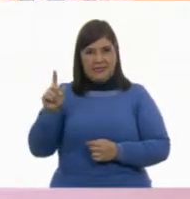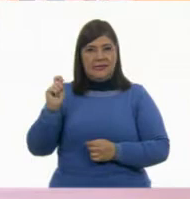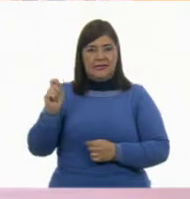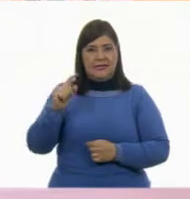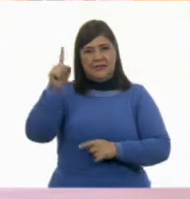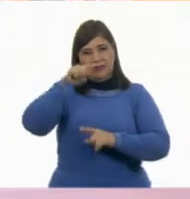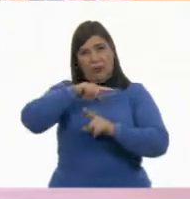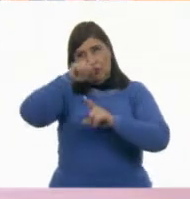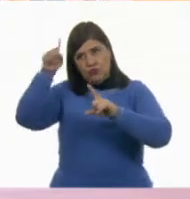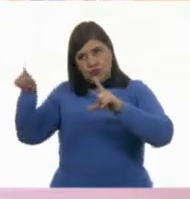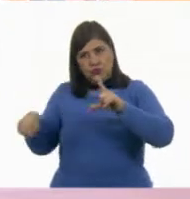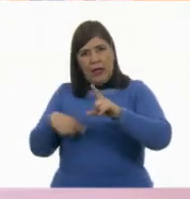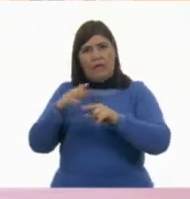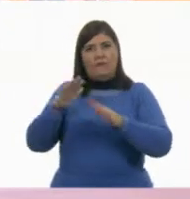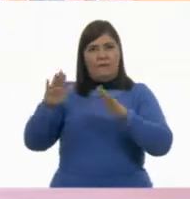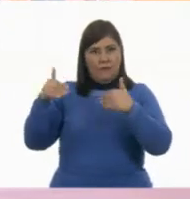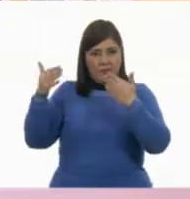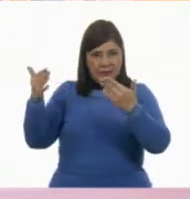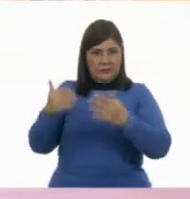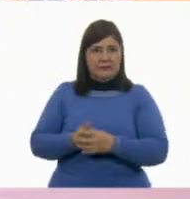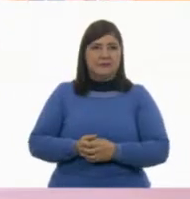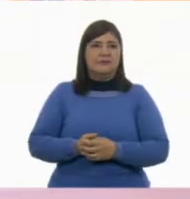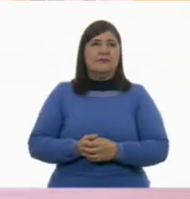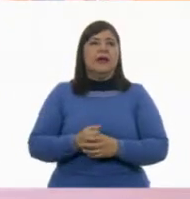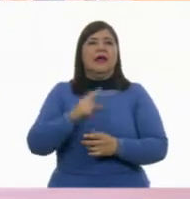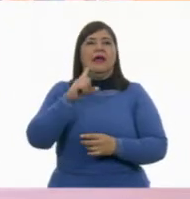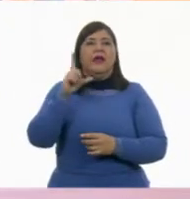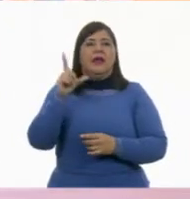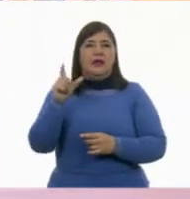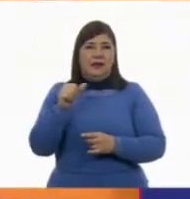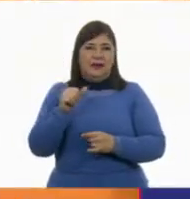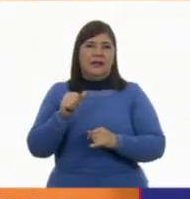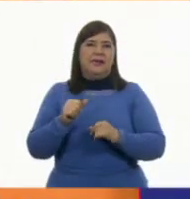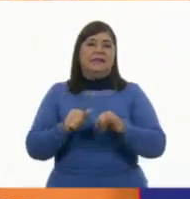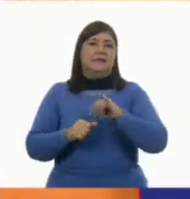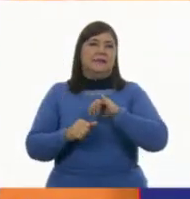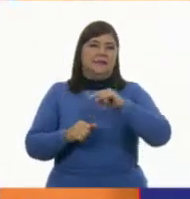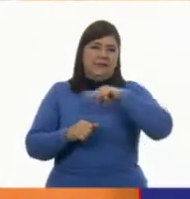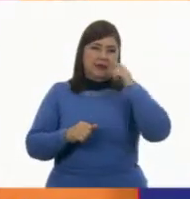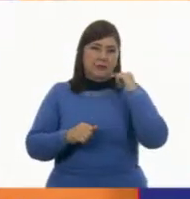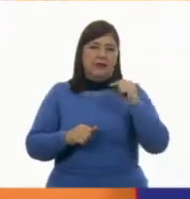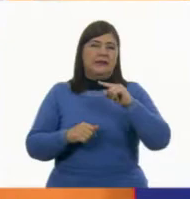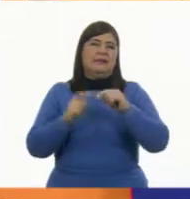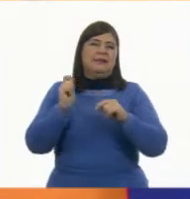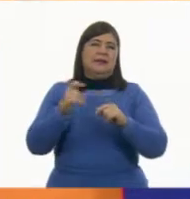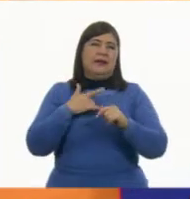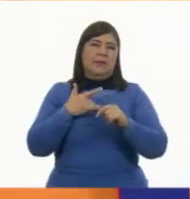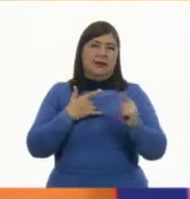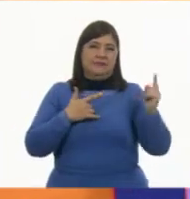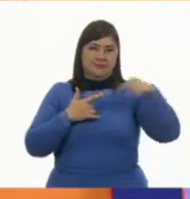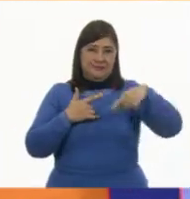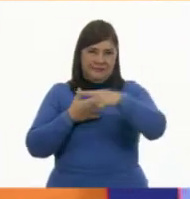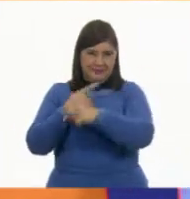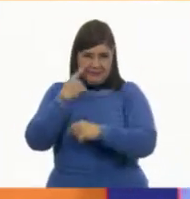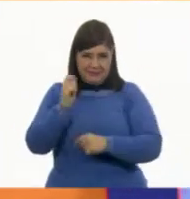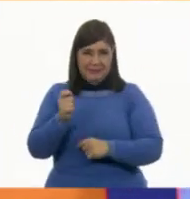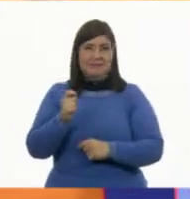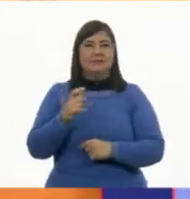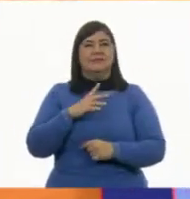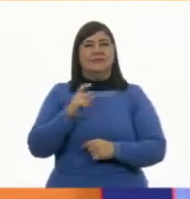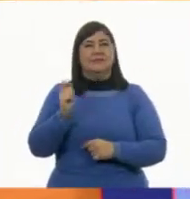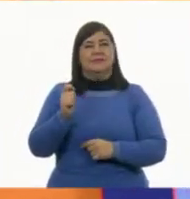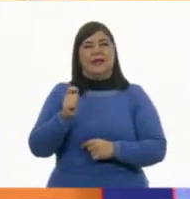afuera. Luego es zigzag hacia la derecha. Y terminamos con